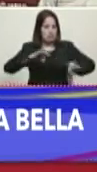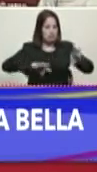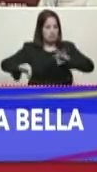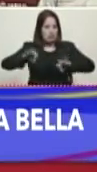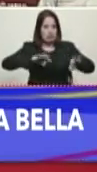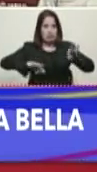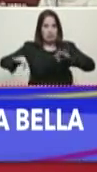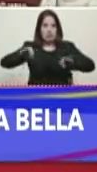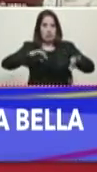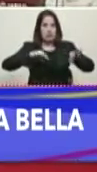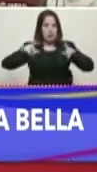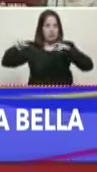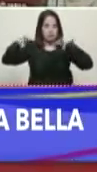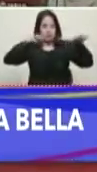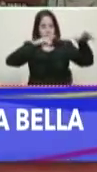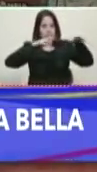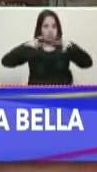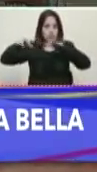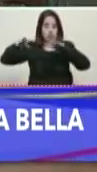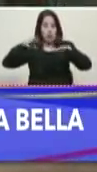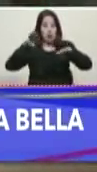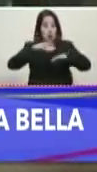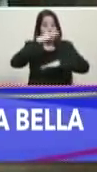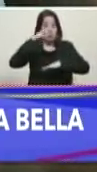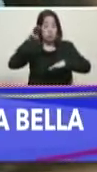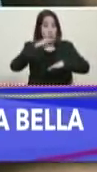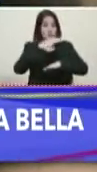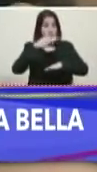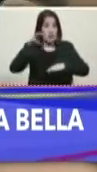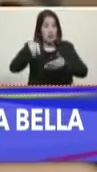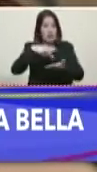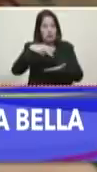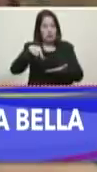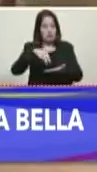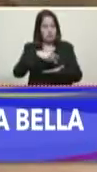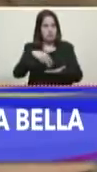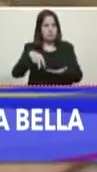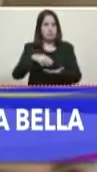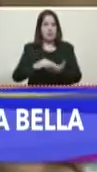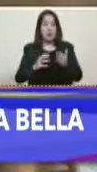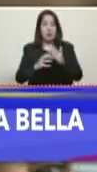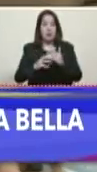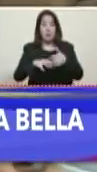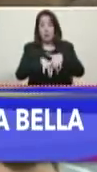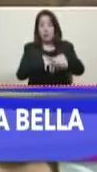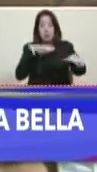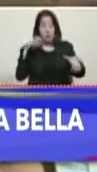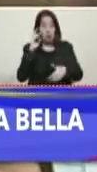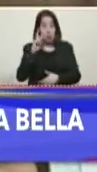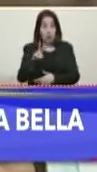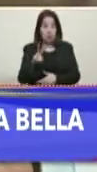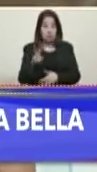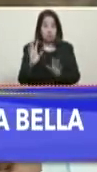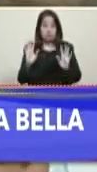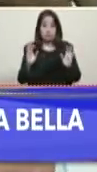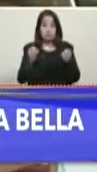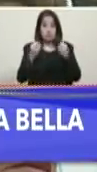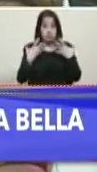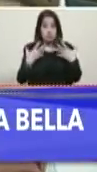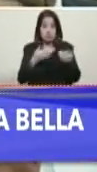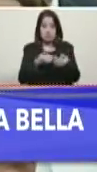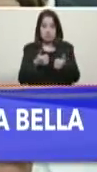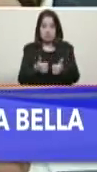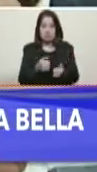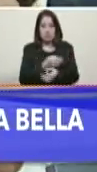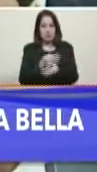artística musical de danza de baile es mayor en los parques espacios públicos bueno perfecto